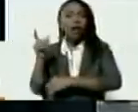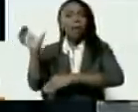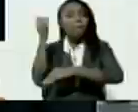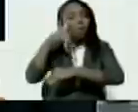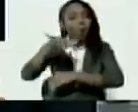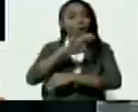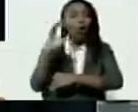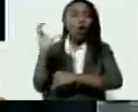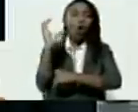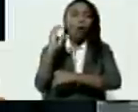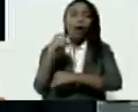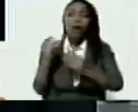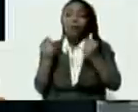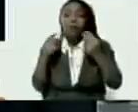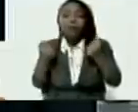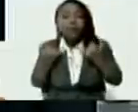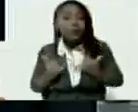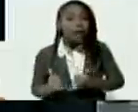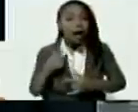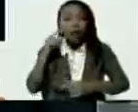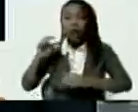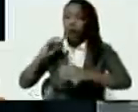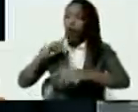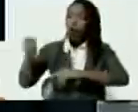Colombia, actuar mancomunadamente,